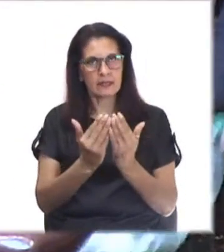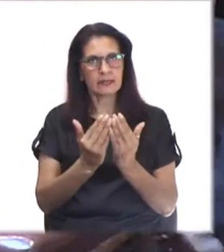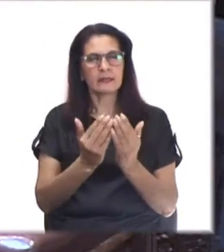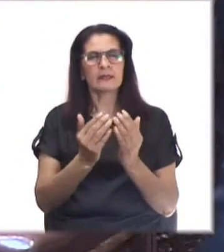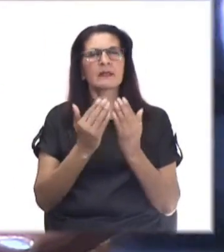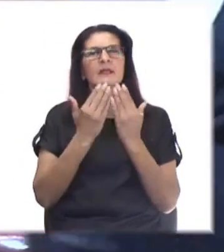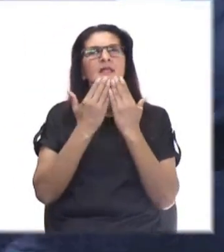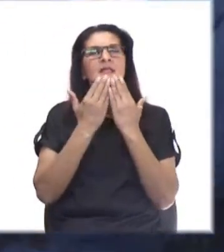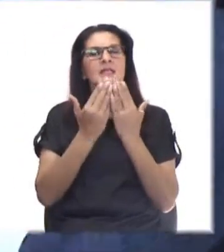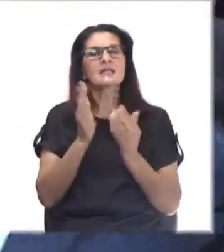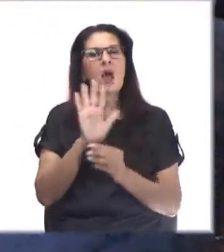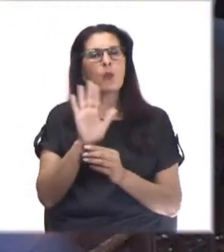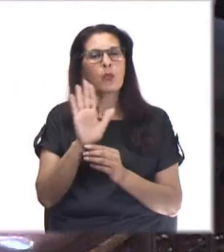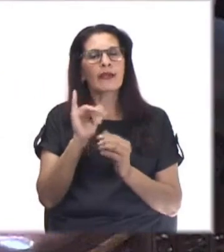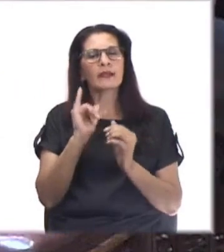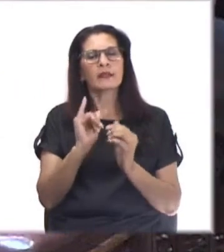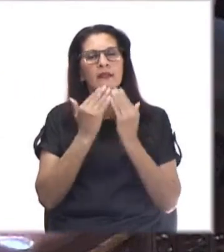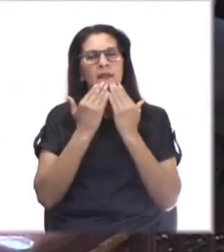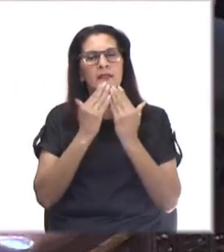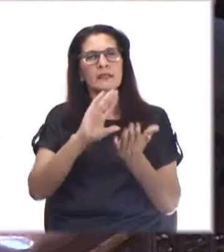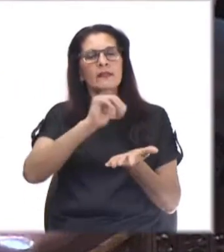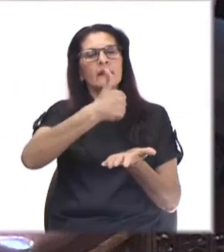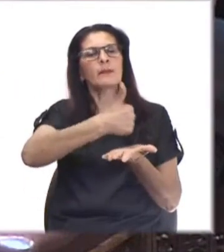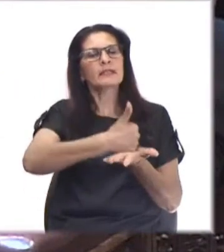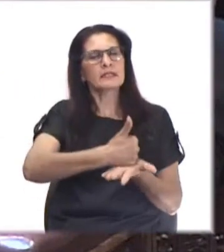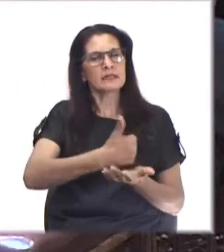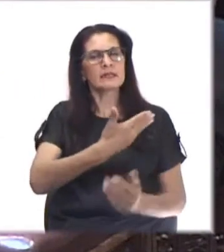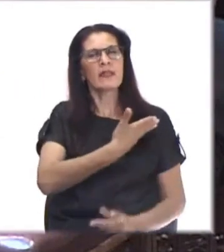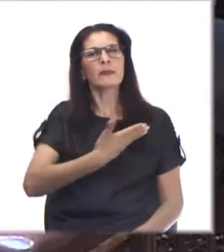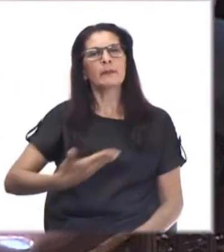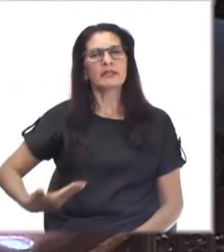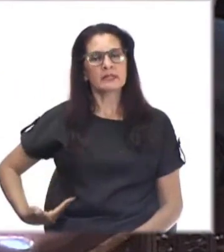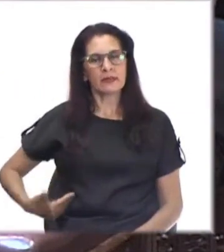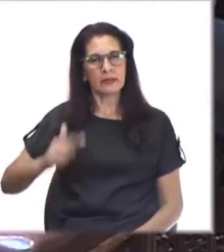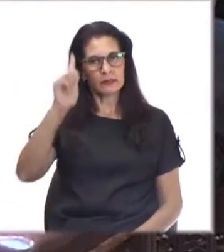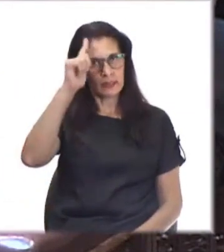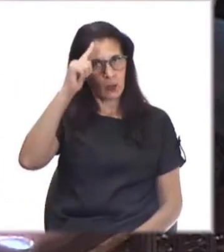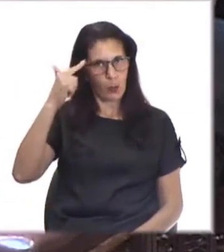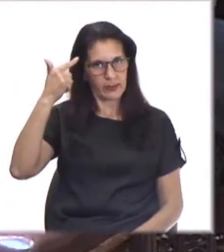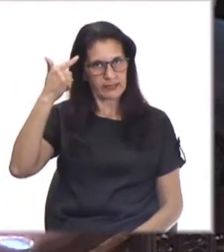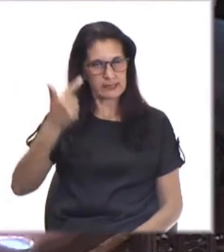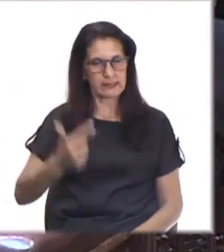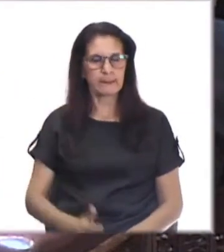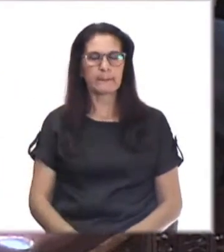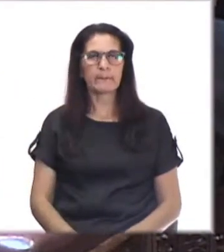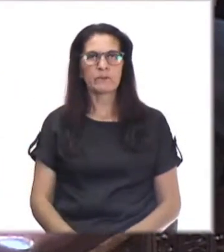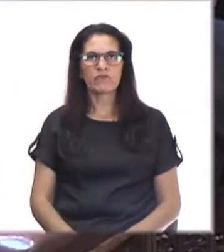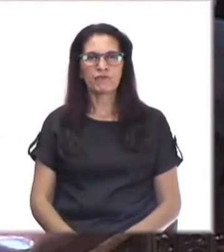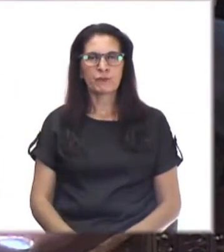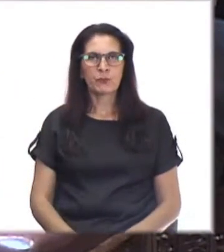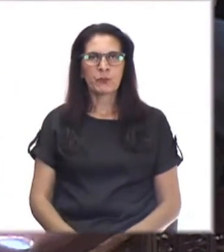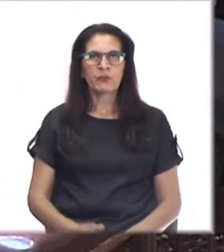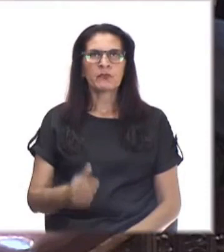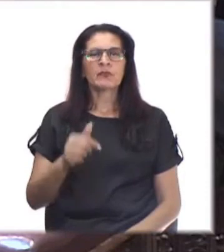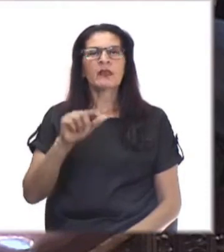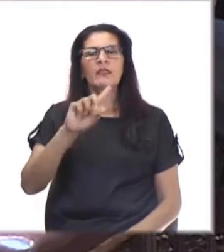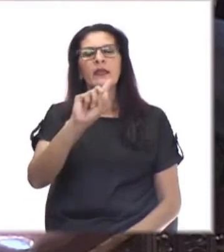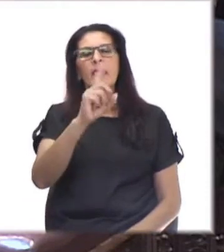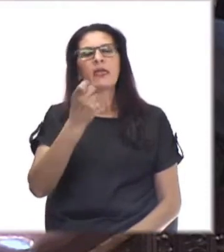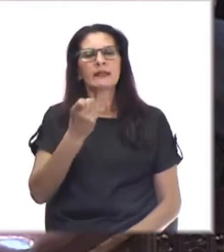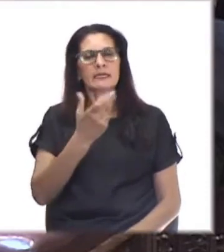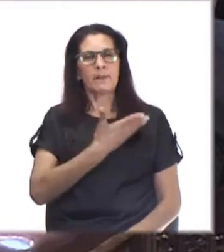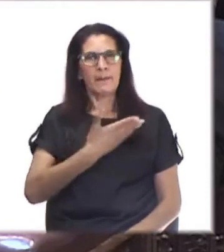saludar y agradecer la presencia del señor Presidente de la República, Luis Alberto Lacalle Pou, de los